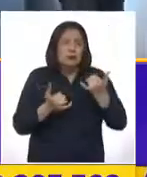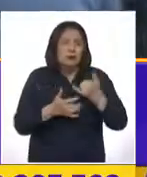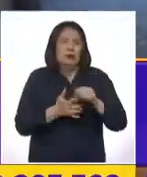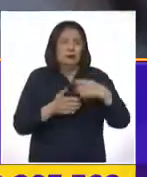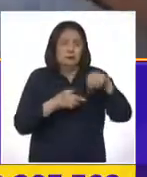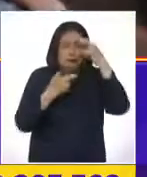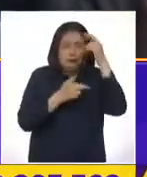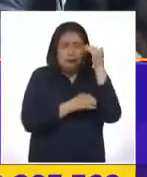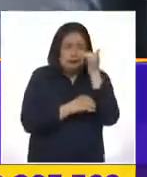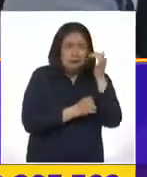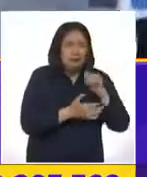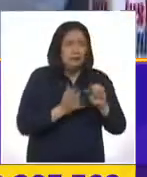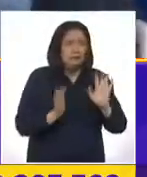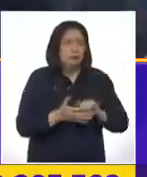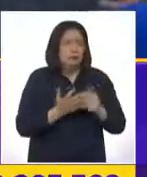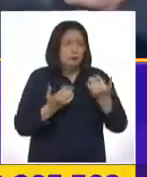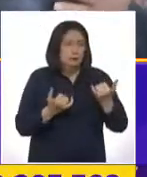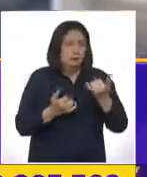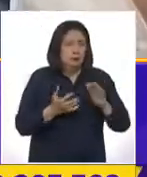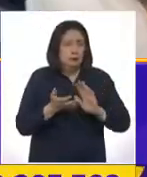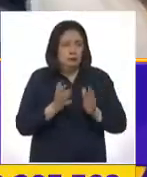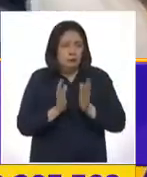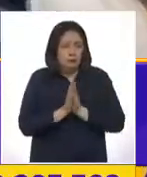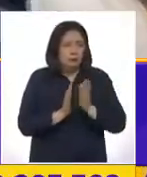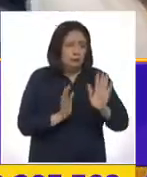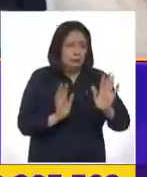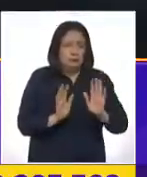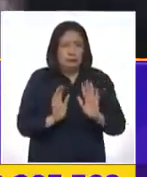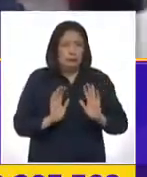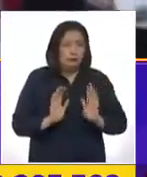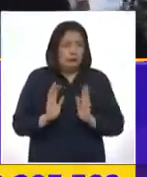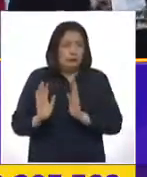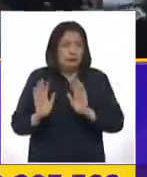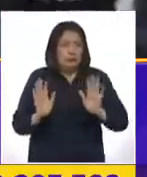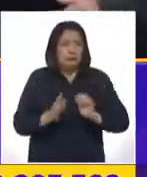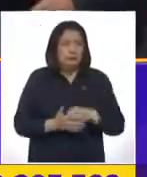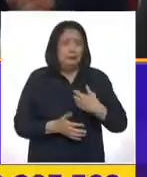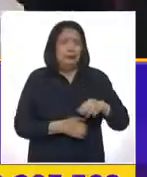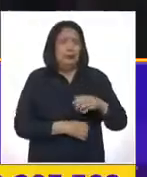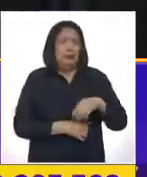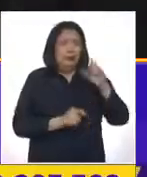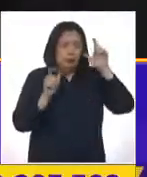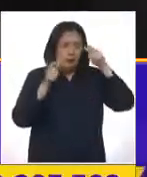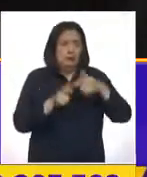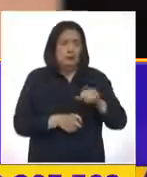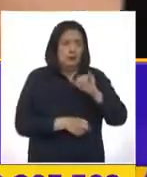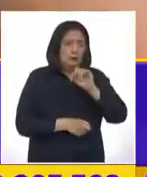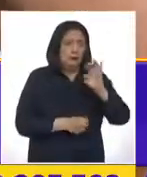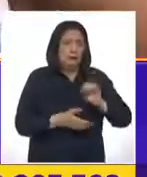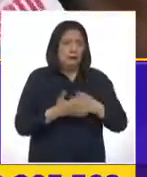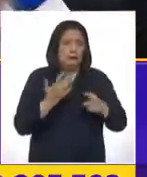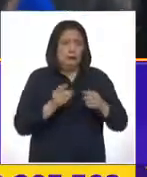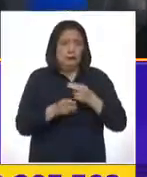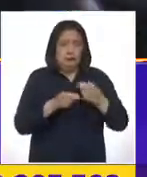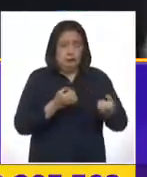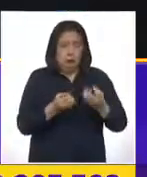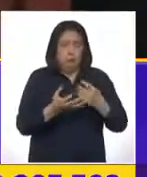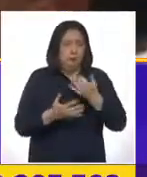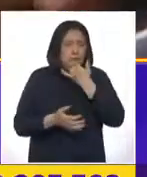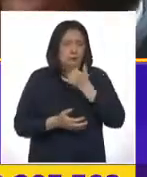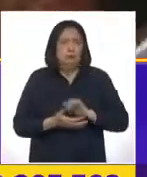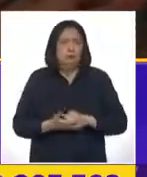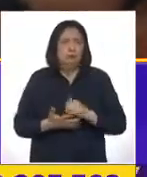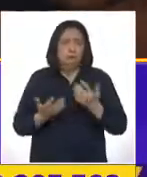favor. ¿Qué se produce? Así, vamos a arreglar un poquito, Fátima, para... Narcista Isabel Cortés, sobre lo que ocurrió hace instantes nada más. Bueno,